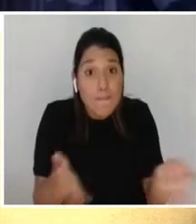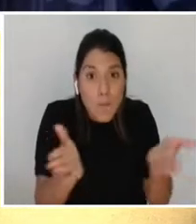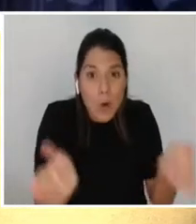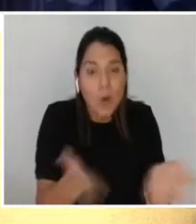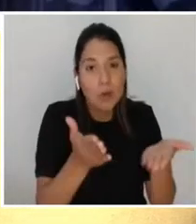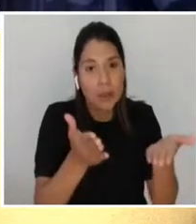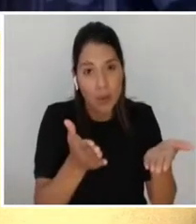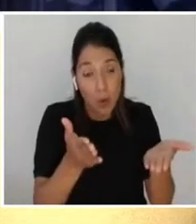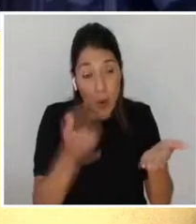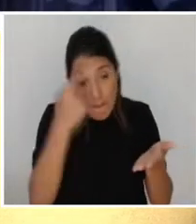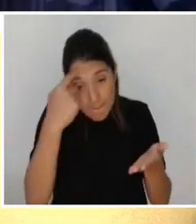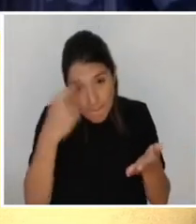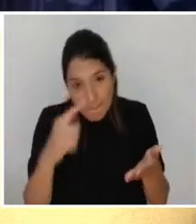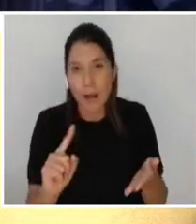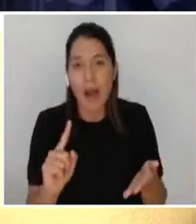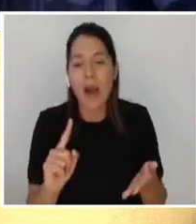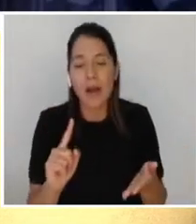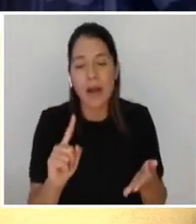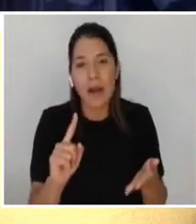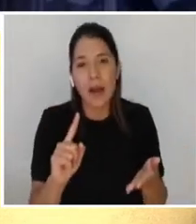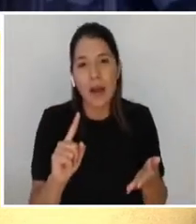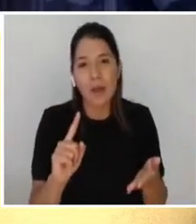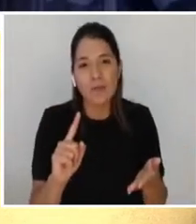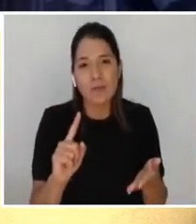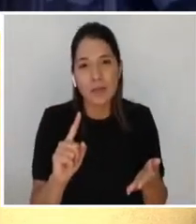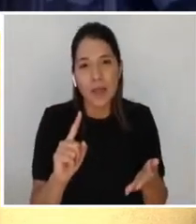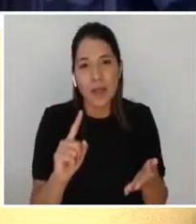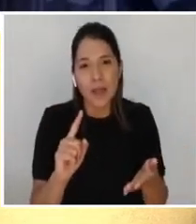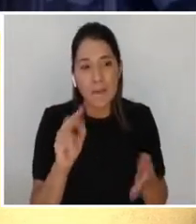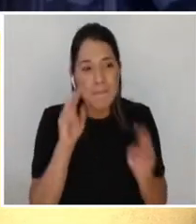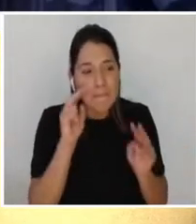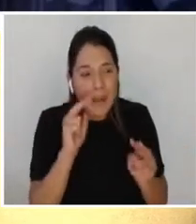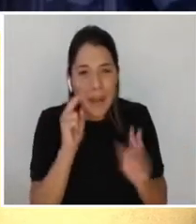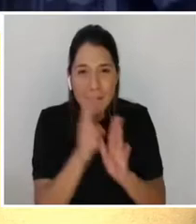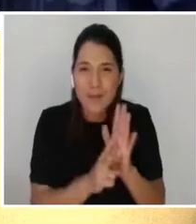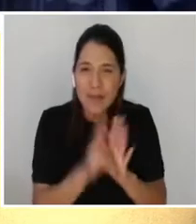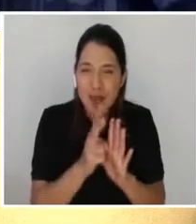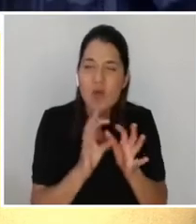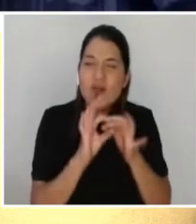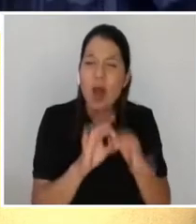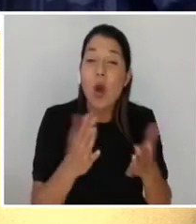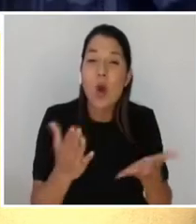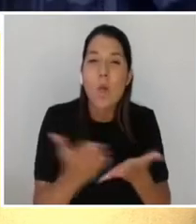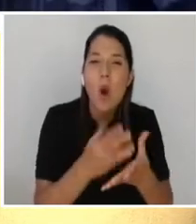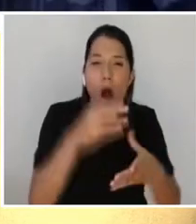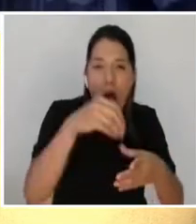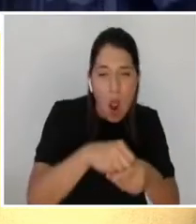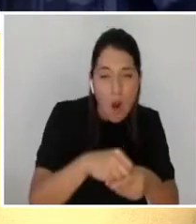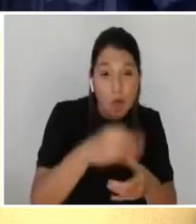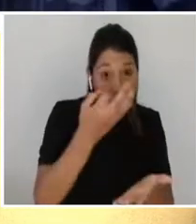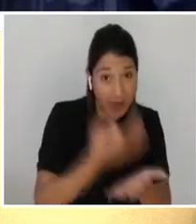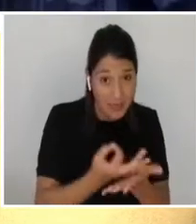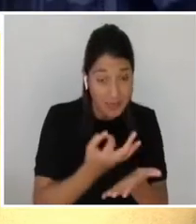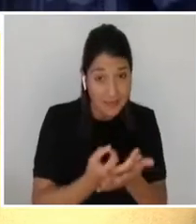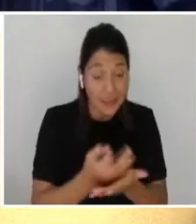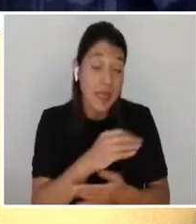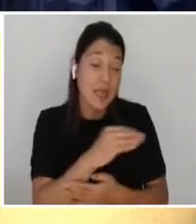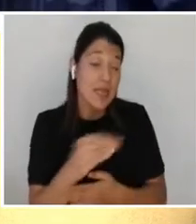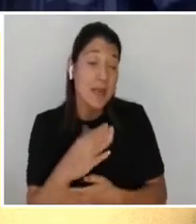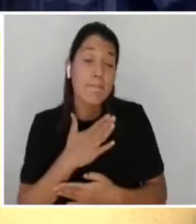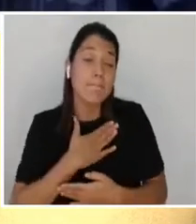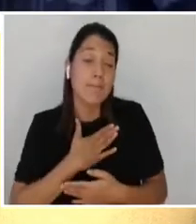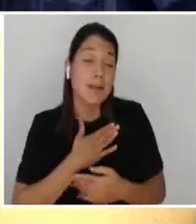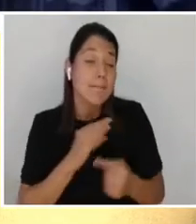tomar mucho en cuenta videos acerca de ahorro, finanzas y ese tipo de cosas. Y mi mayor tip es que